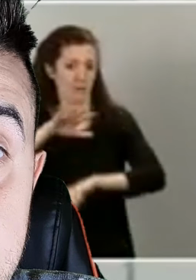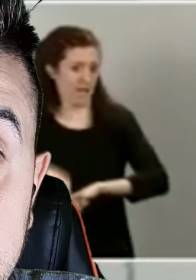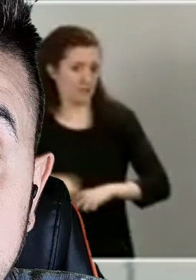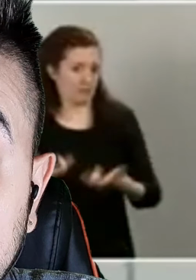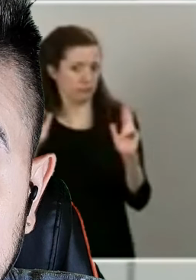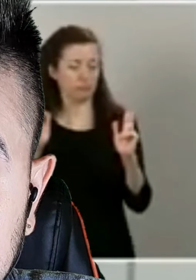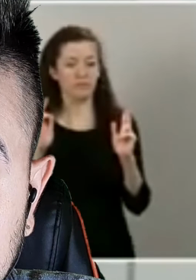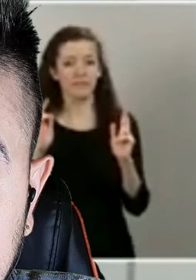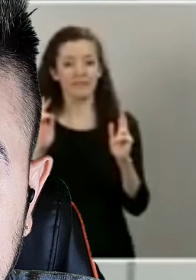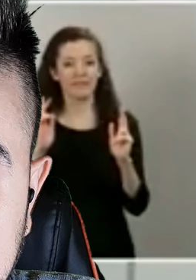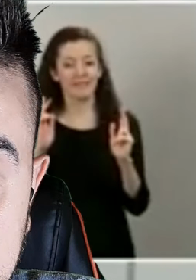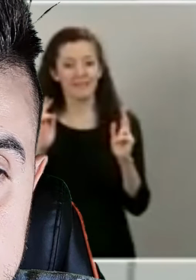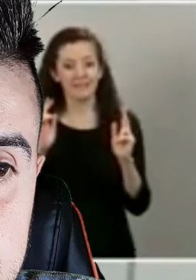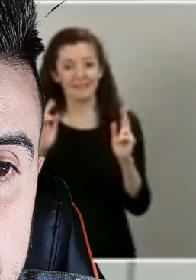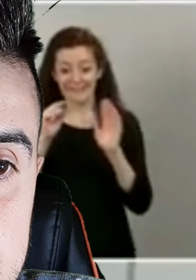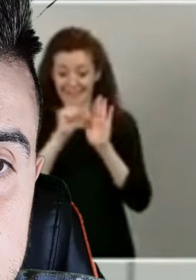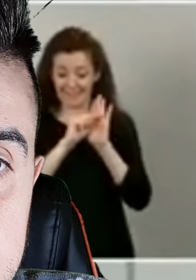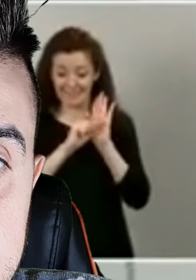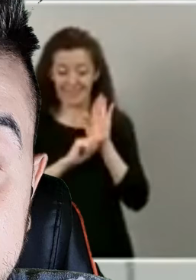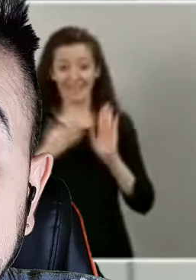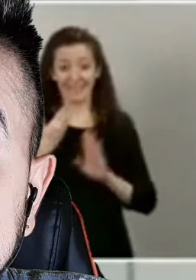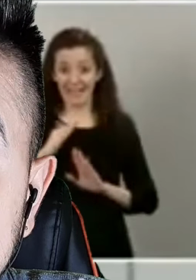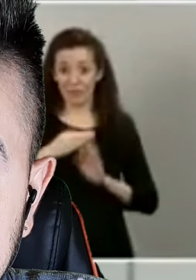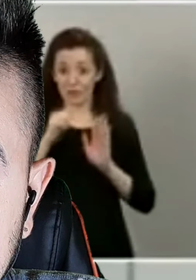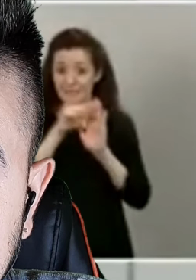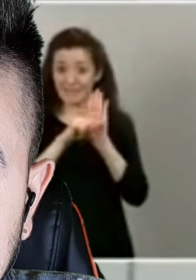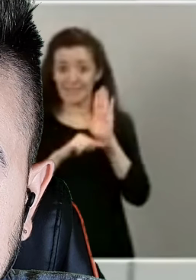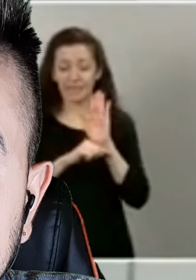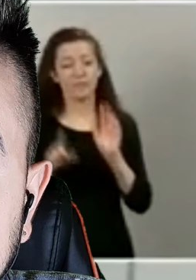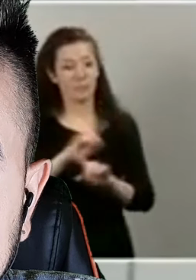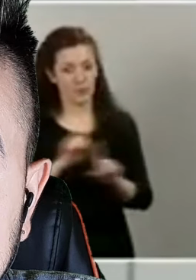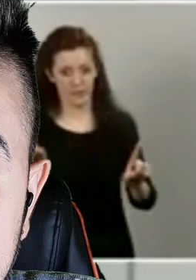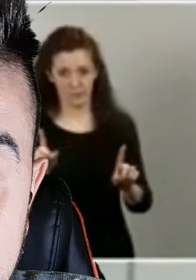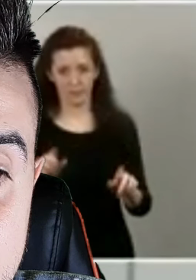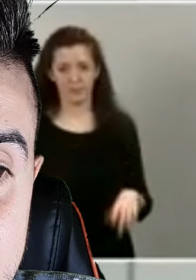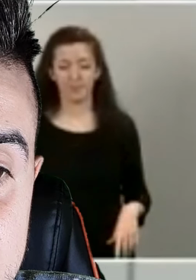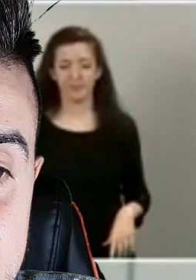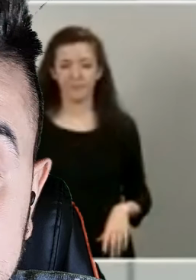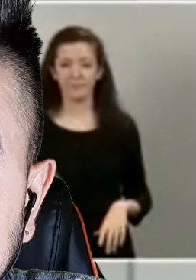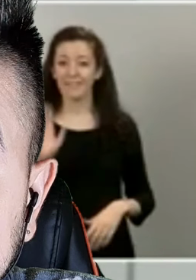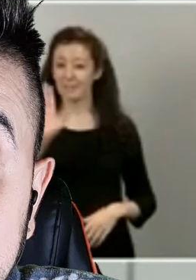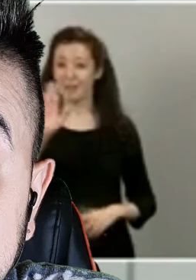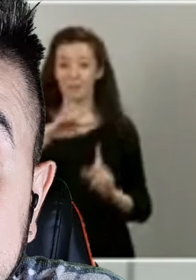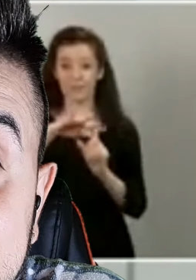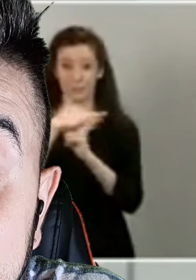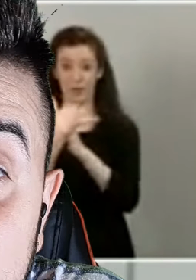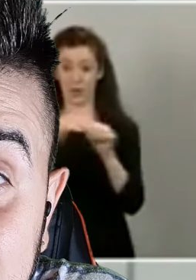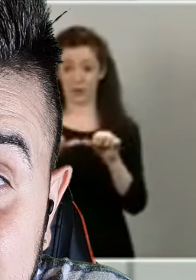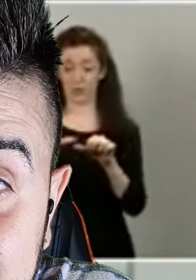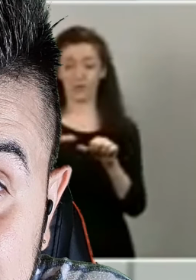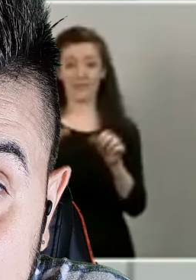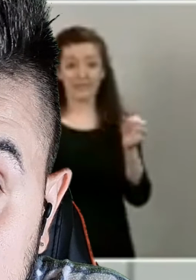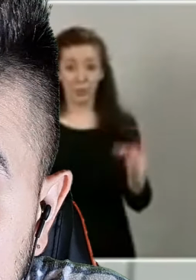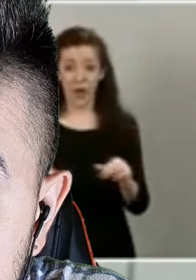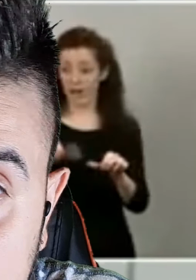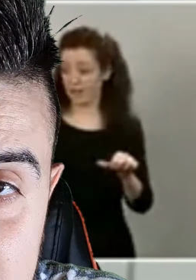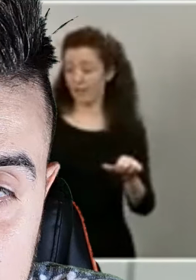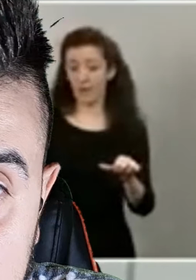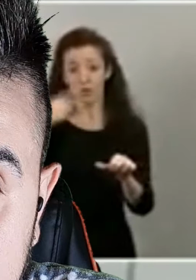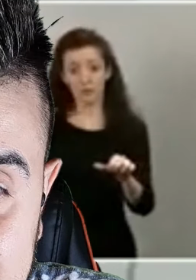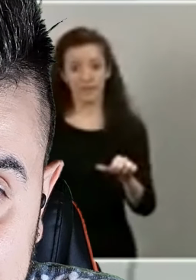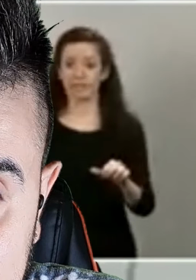en cambio llega una persona vale que sí que sí está que tiene un alquiler no